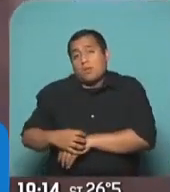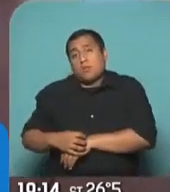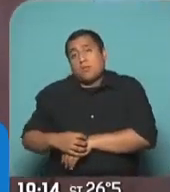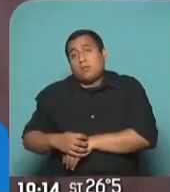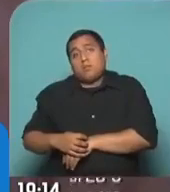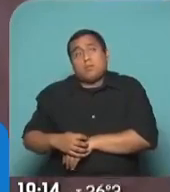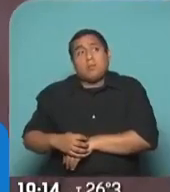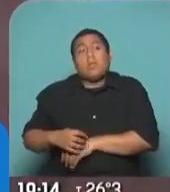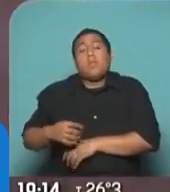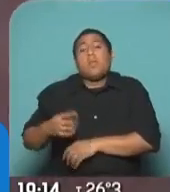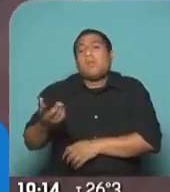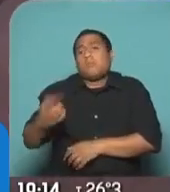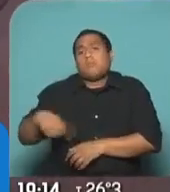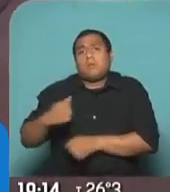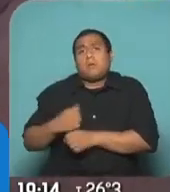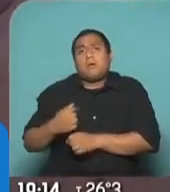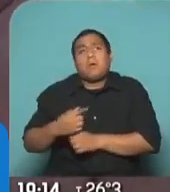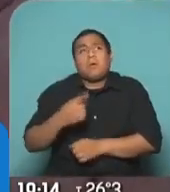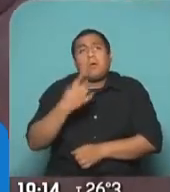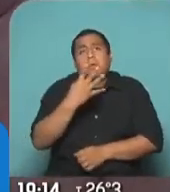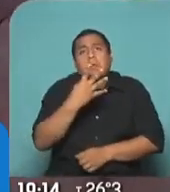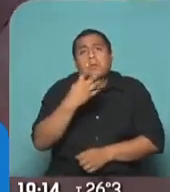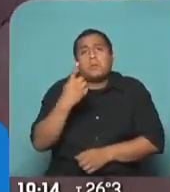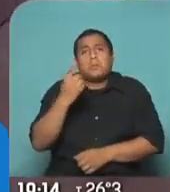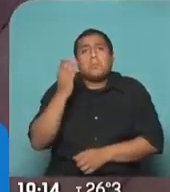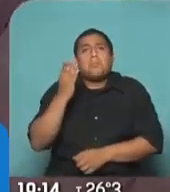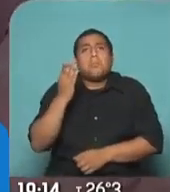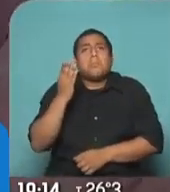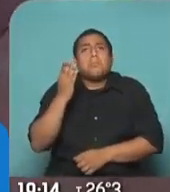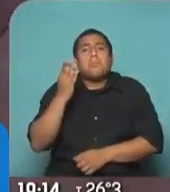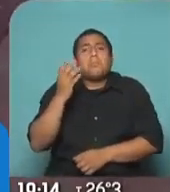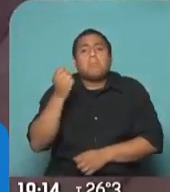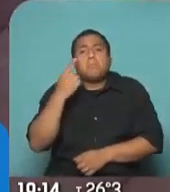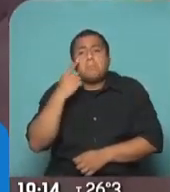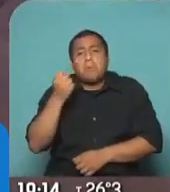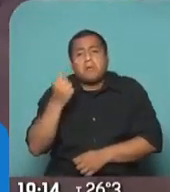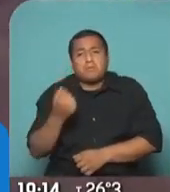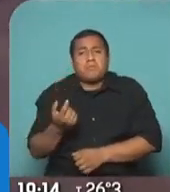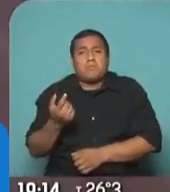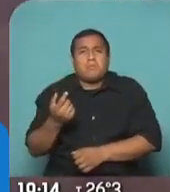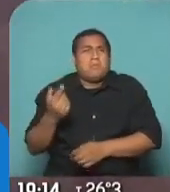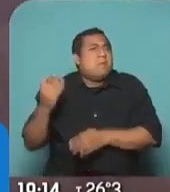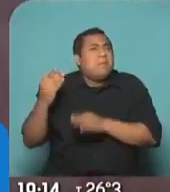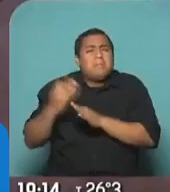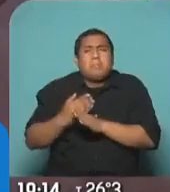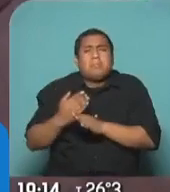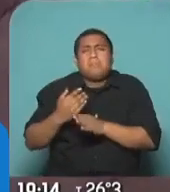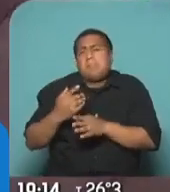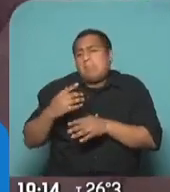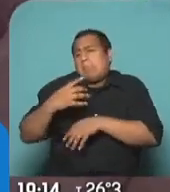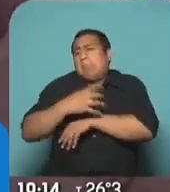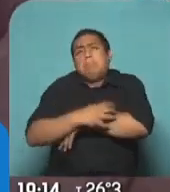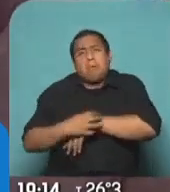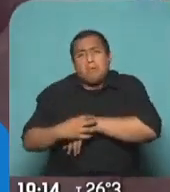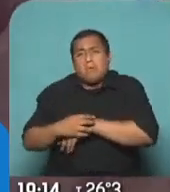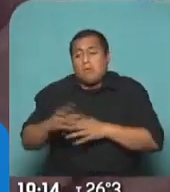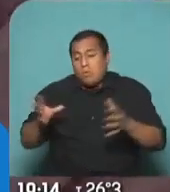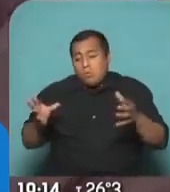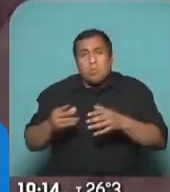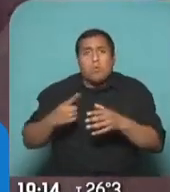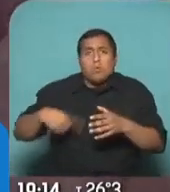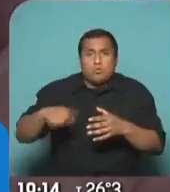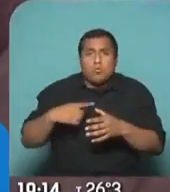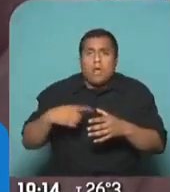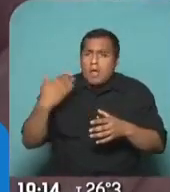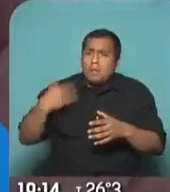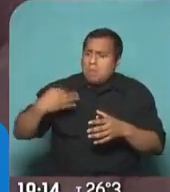mil pesos. Menos el 20% de carga, estamos de 33, 34 mil pesos. Muy por debajo del nivel de la pobreza. Y este gremio nunca fue así. Siempre fue